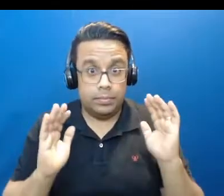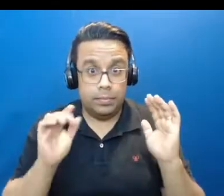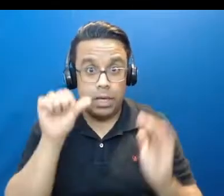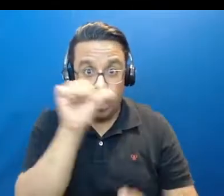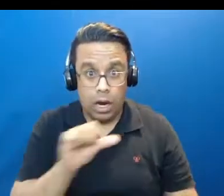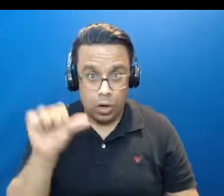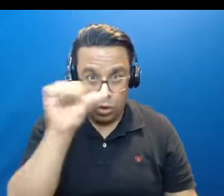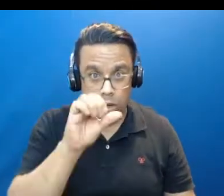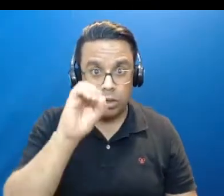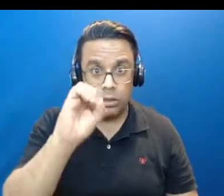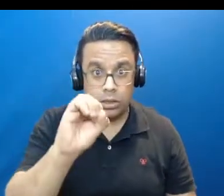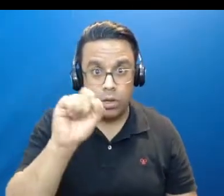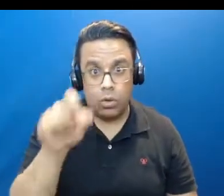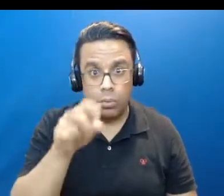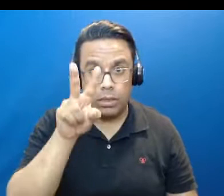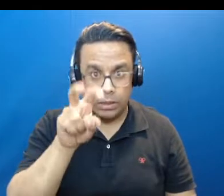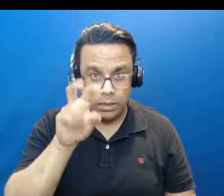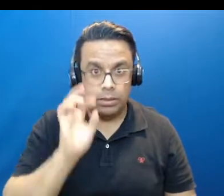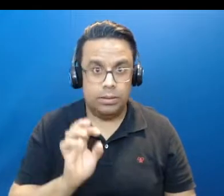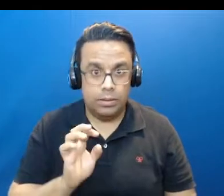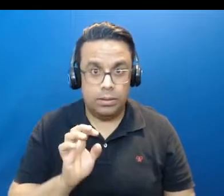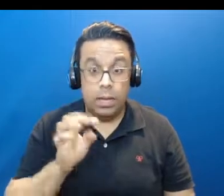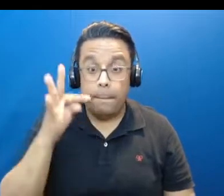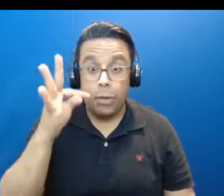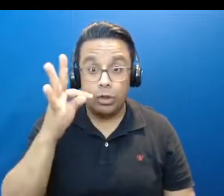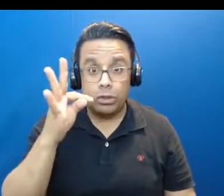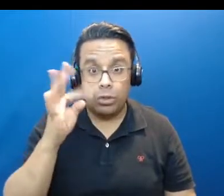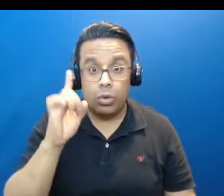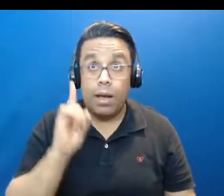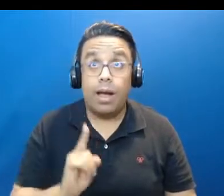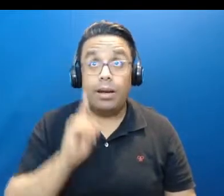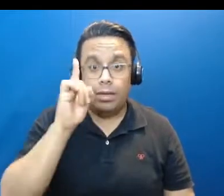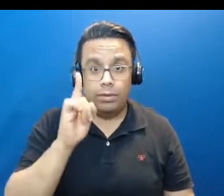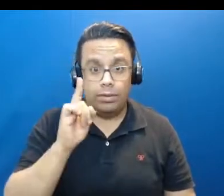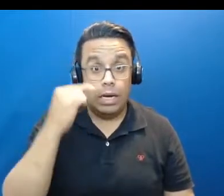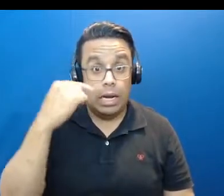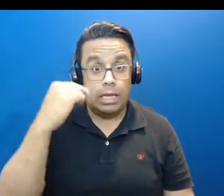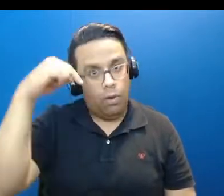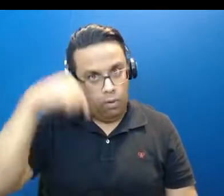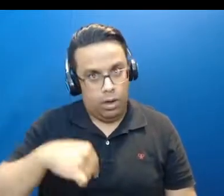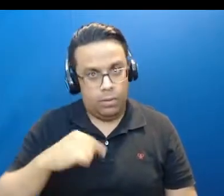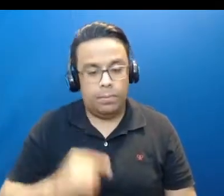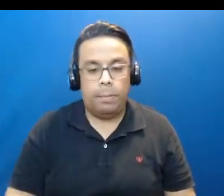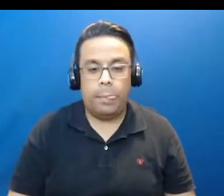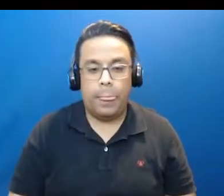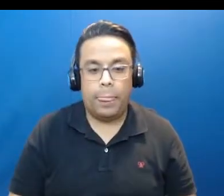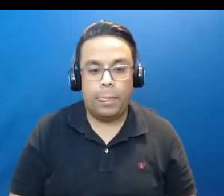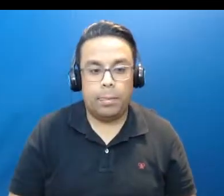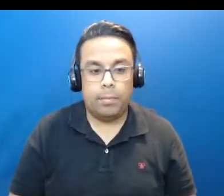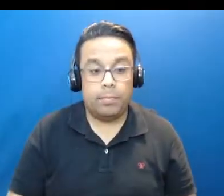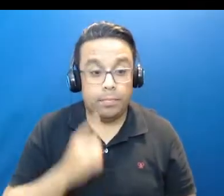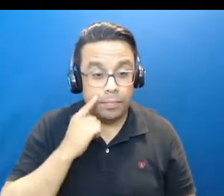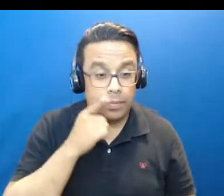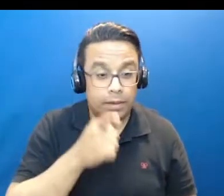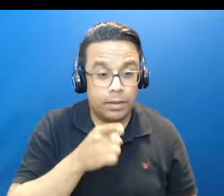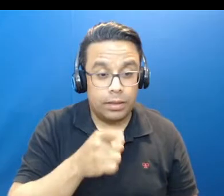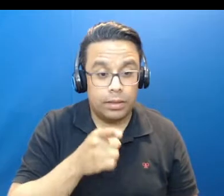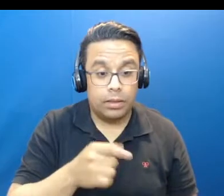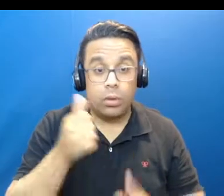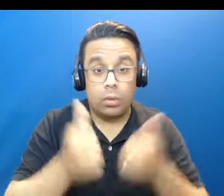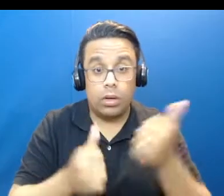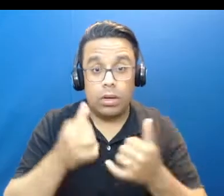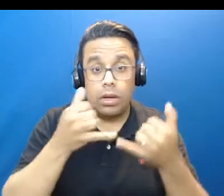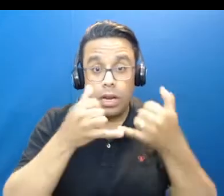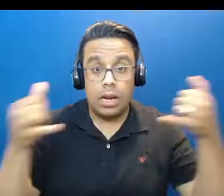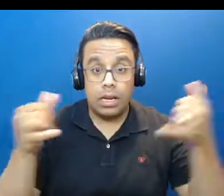arroba 0,7. Luego voy a utilizar este, este comando que se llama línea base,